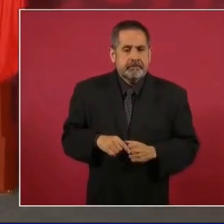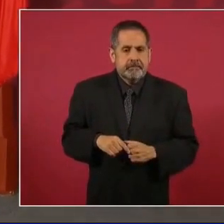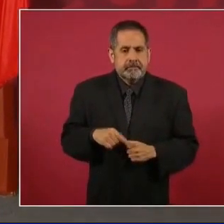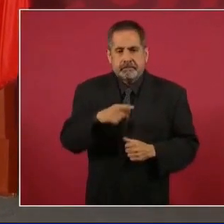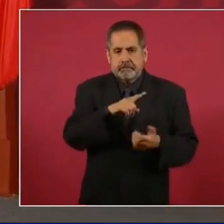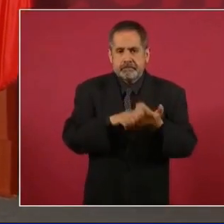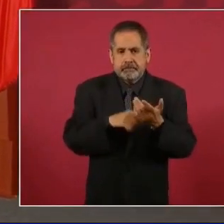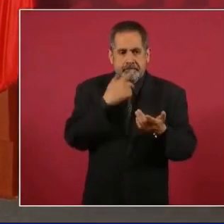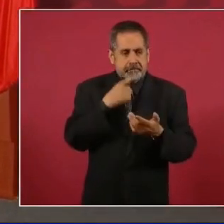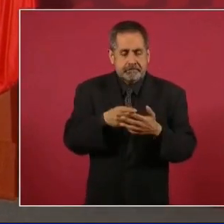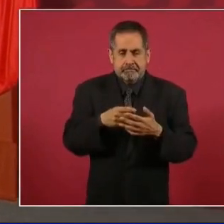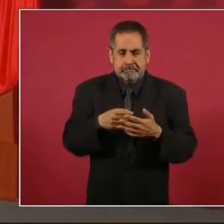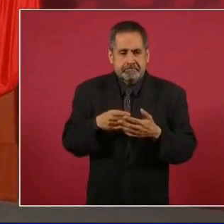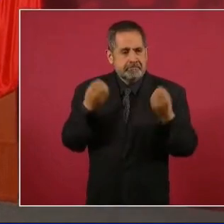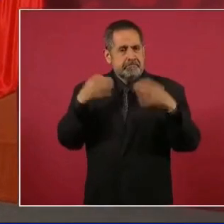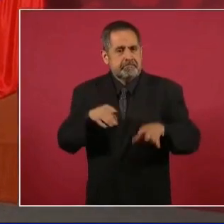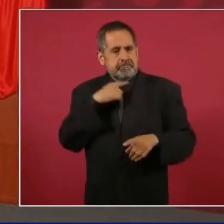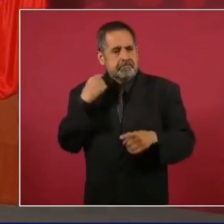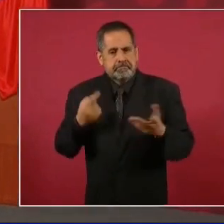estaba secuestrado,